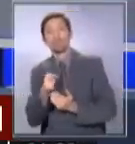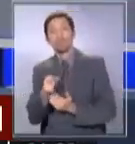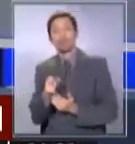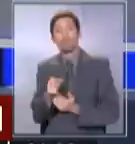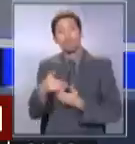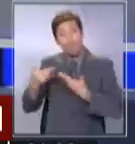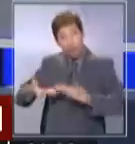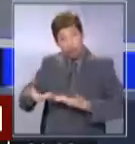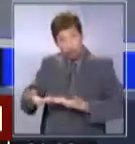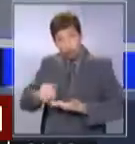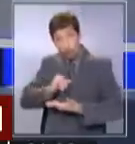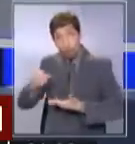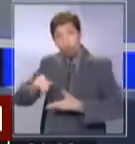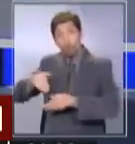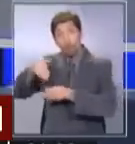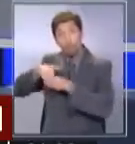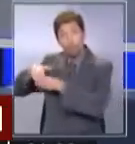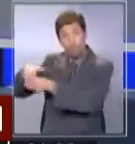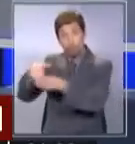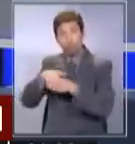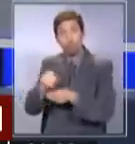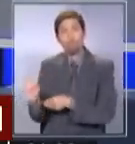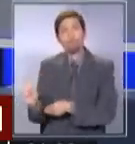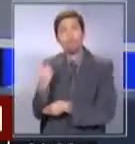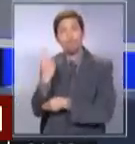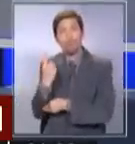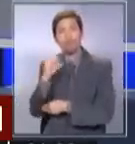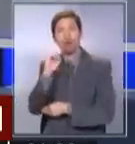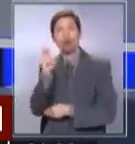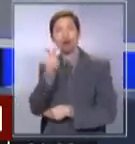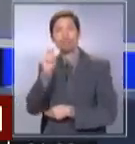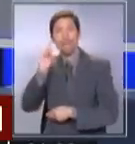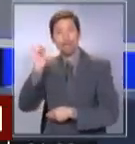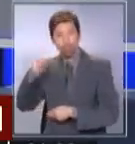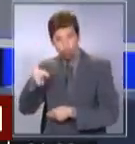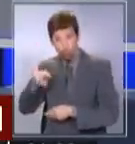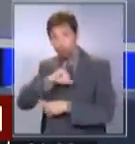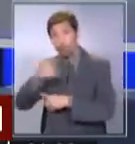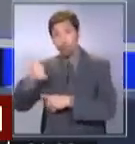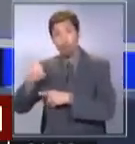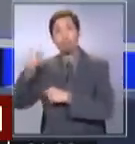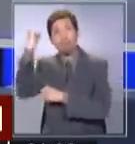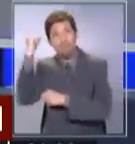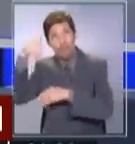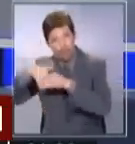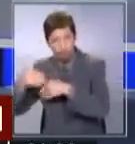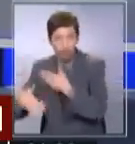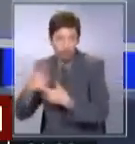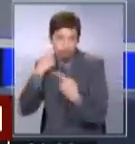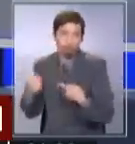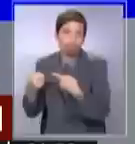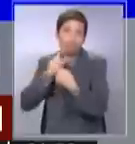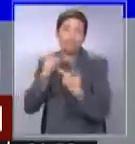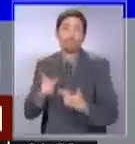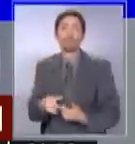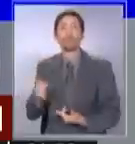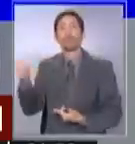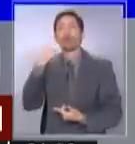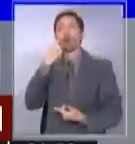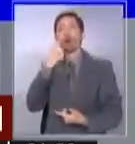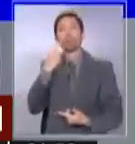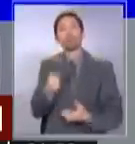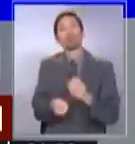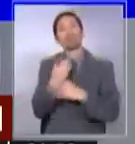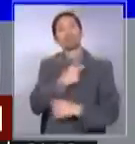el expresidente Sebastián Piñera queremos conversar al respecto y por eso nos acompaña el nuevo presidente de evópoli Jorge seny Jorge Gracias por estar en CNN Prime